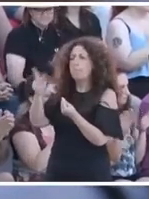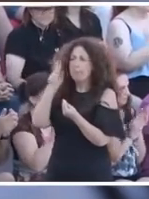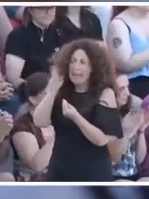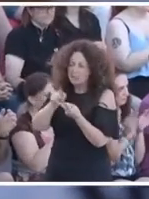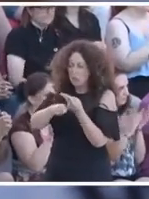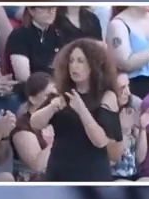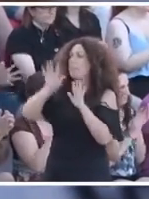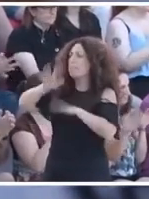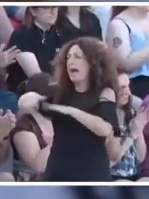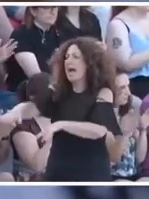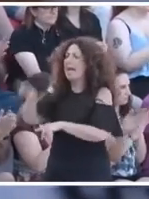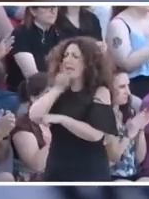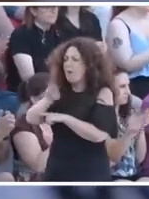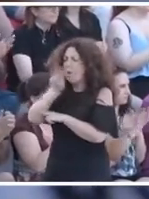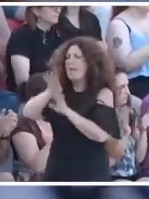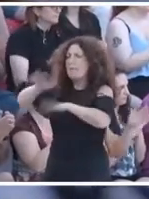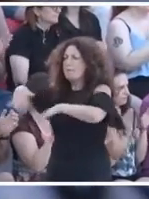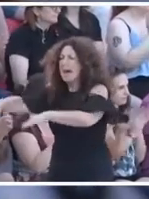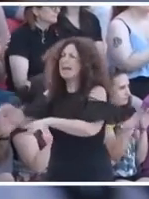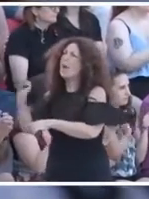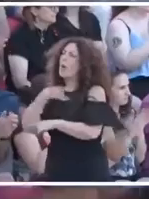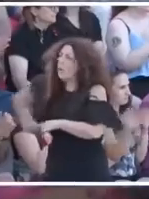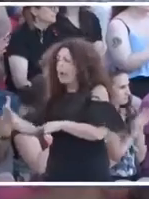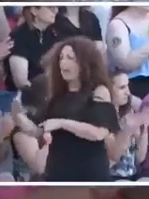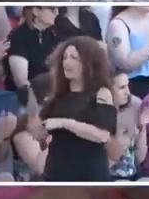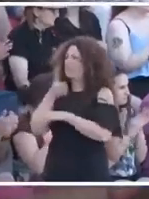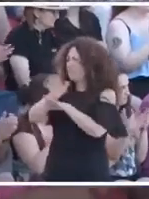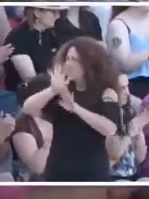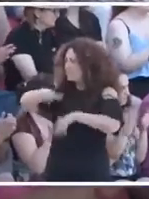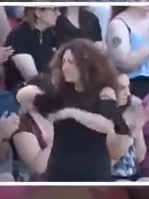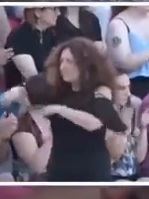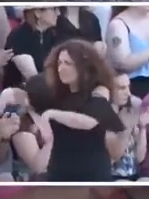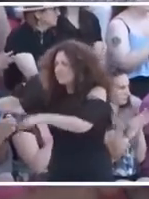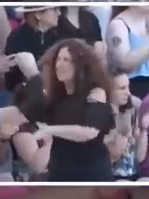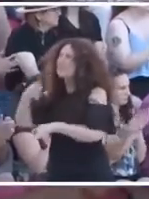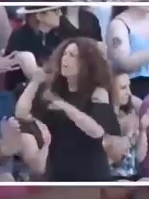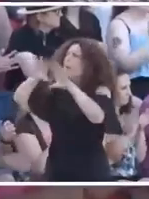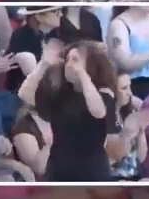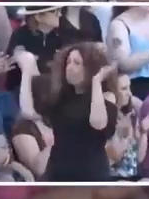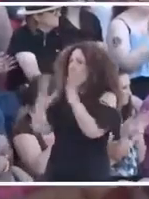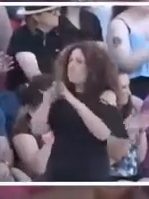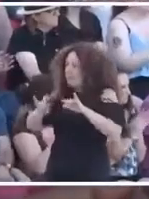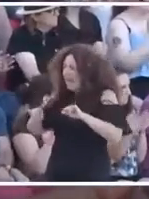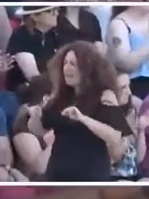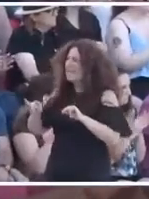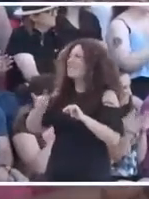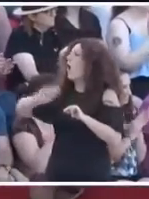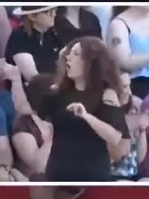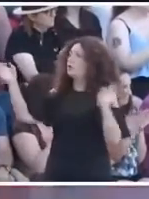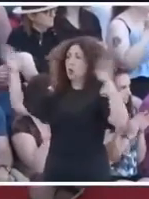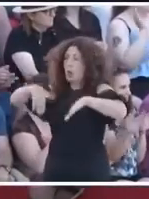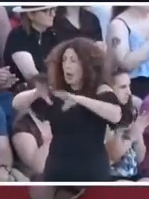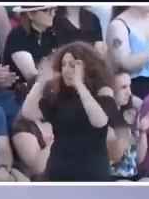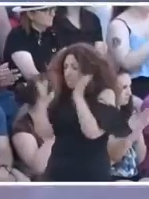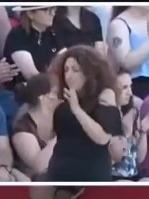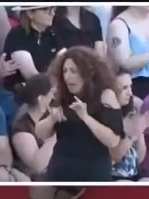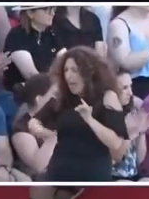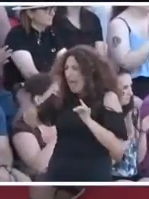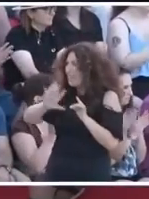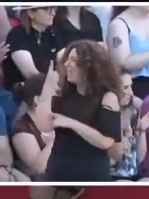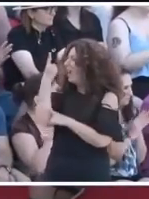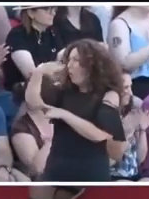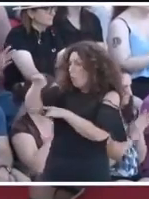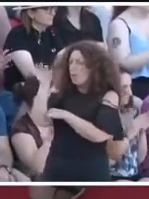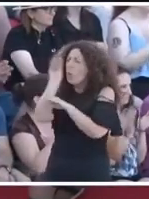con la marea blanca, con los jóvenes que cada viernes salían a reivindicar que no hay un planeta B, que no hay planeta de repuesto, que tenemos que cuidar